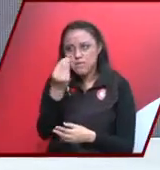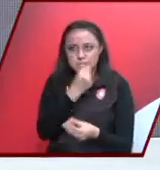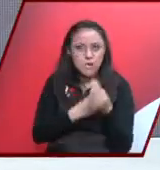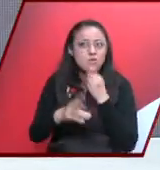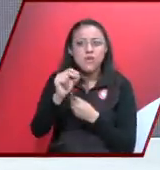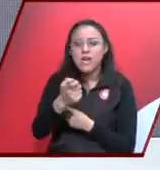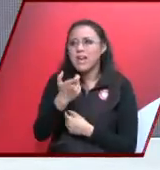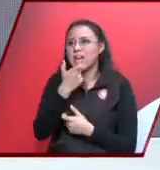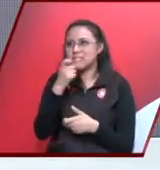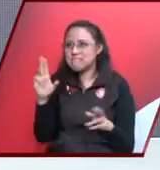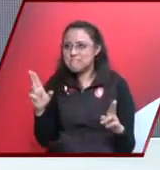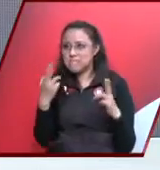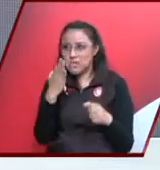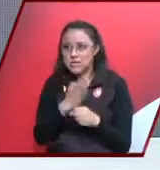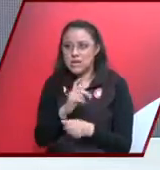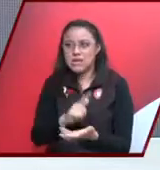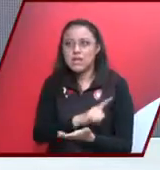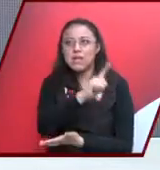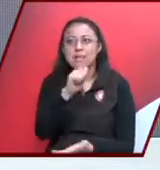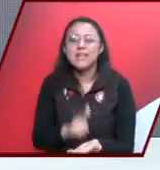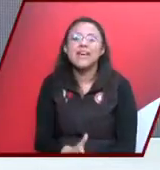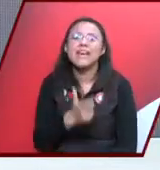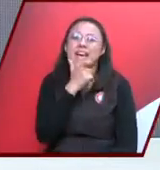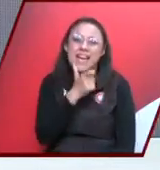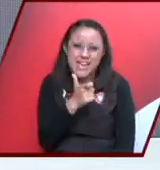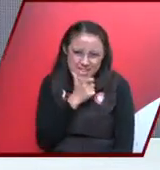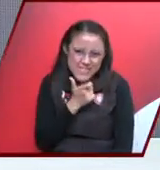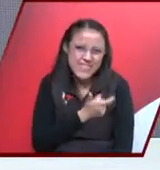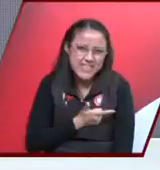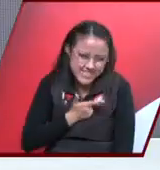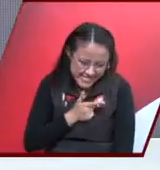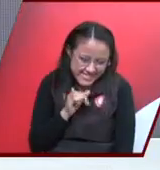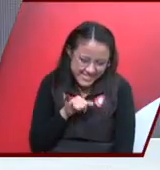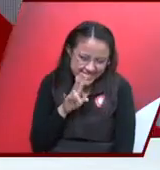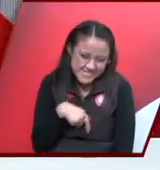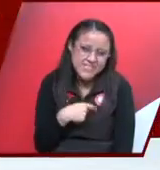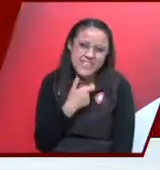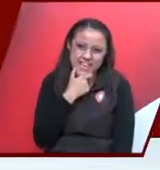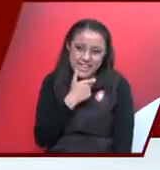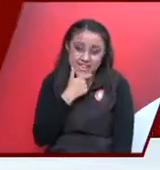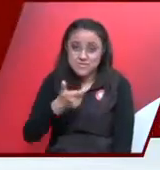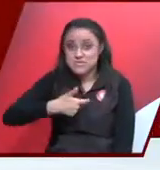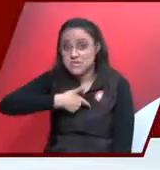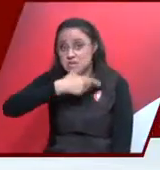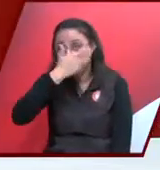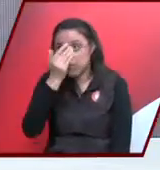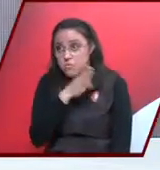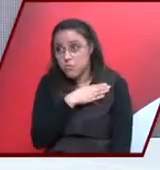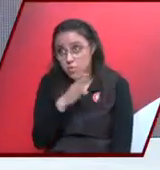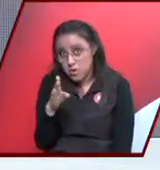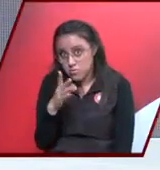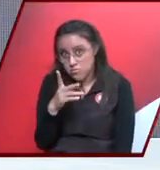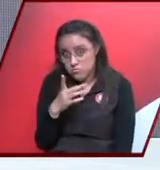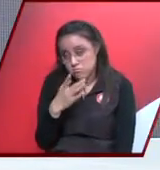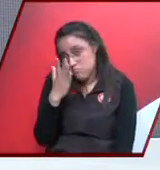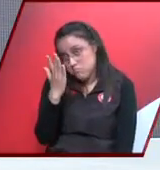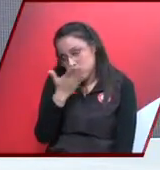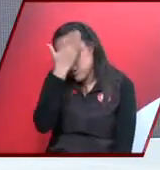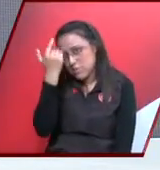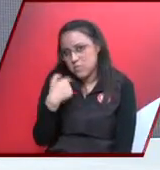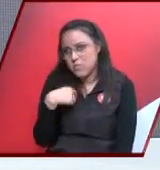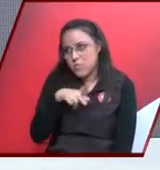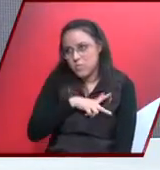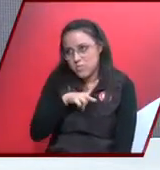te burles porque no tienes idea lo que es la ley. Y todo. Ay, me encantan. Mire, no sé si sea bueno lo que voy a decir, pero